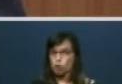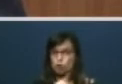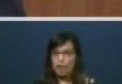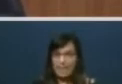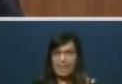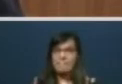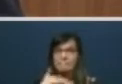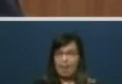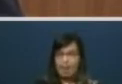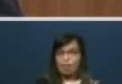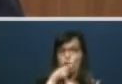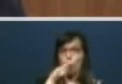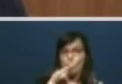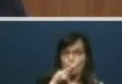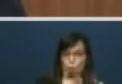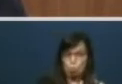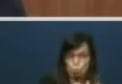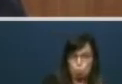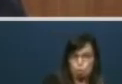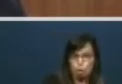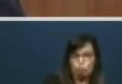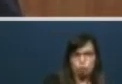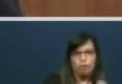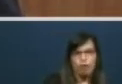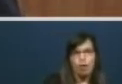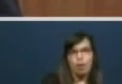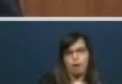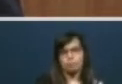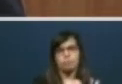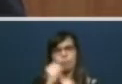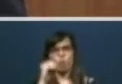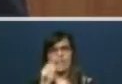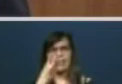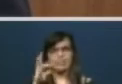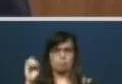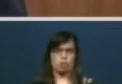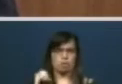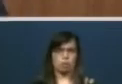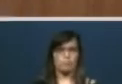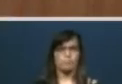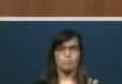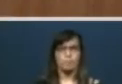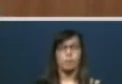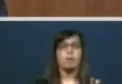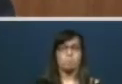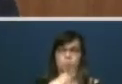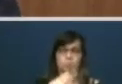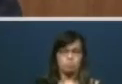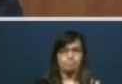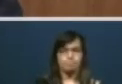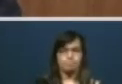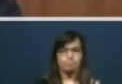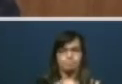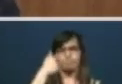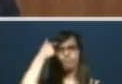a comedores escolares durante el curso normal por ello siguiendo el criterio